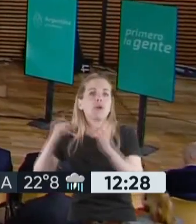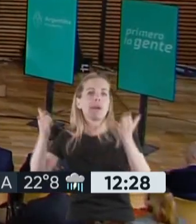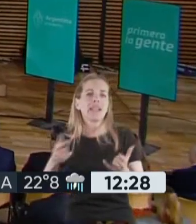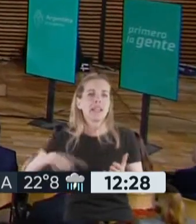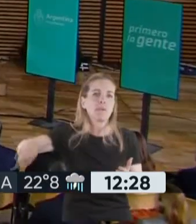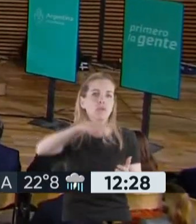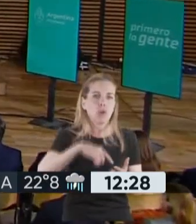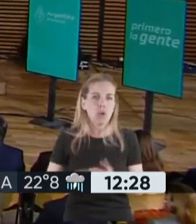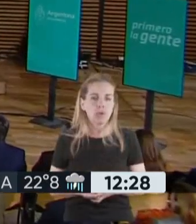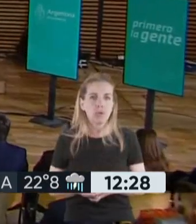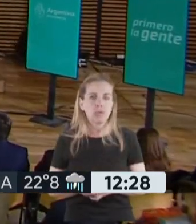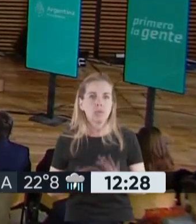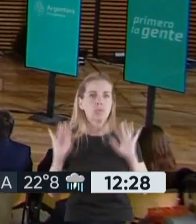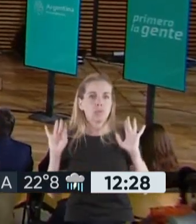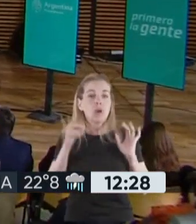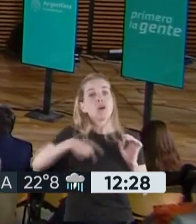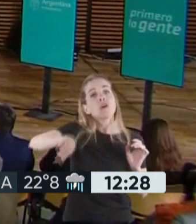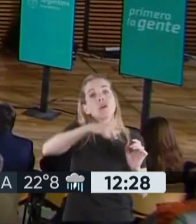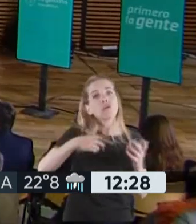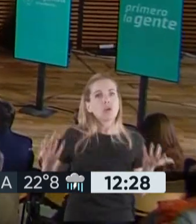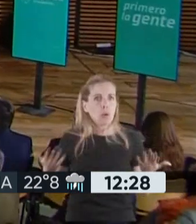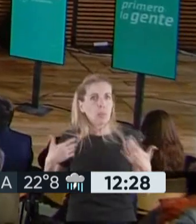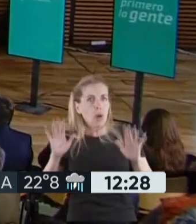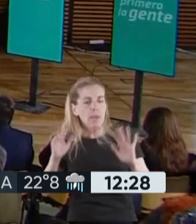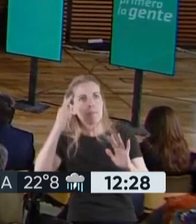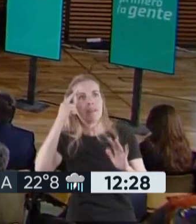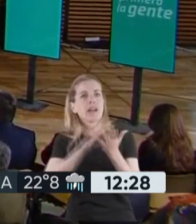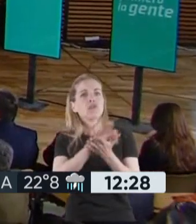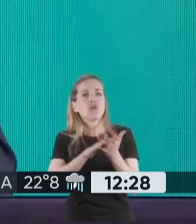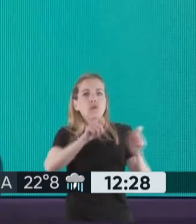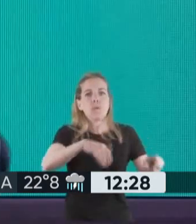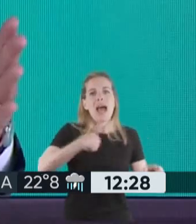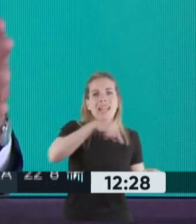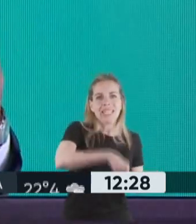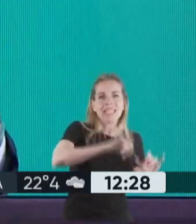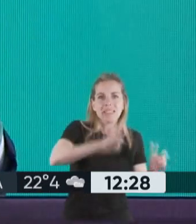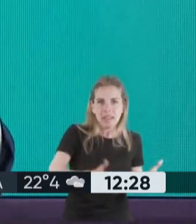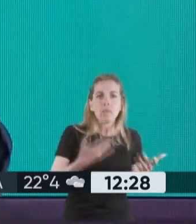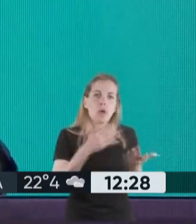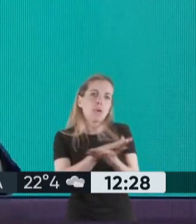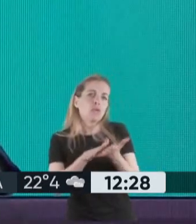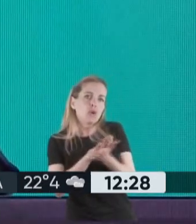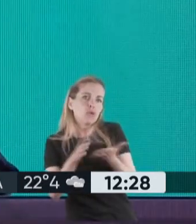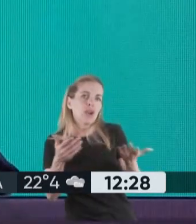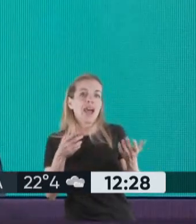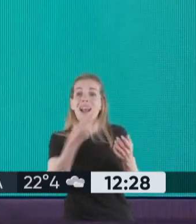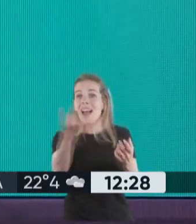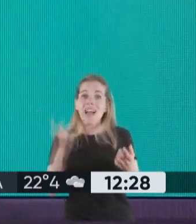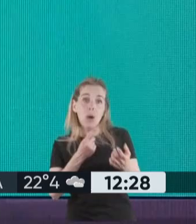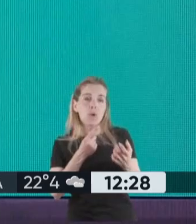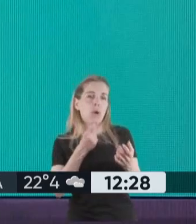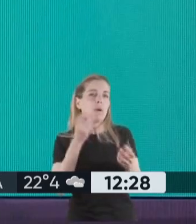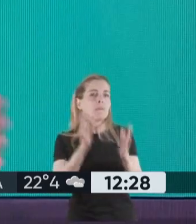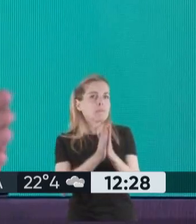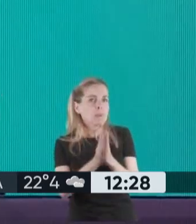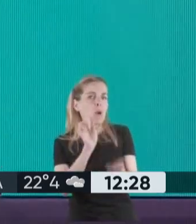tenemos. Nosotros podemos abordar la solución nuestra, podemos resolver las cosas en nuestra casa.